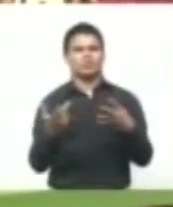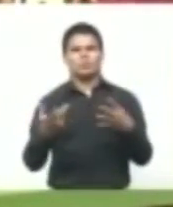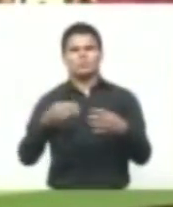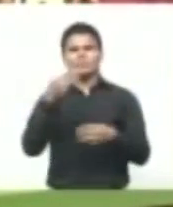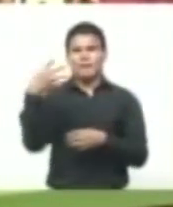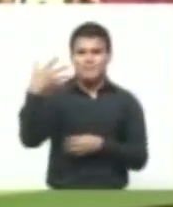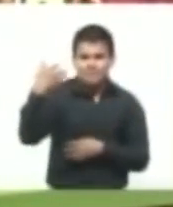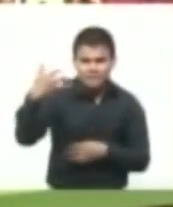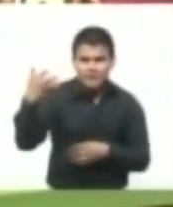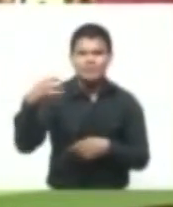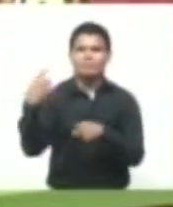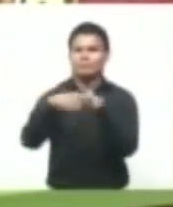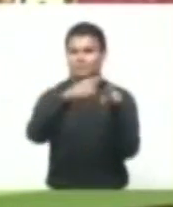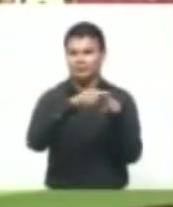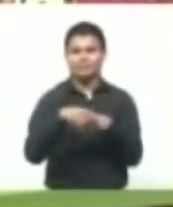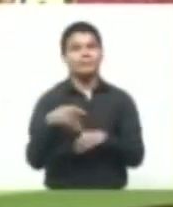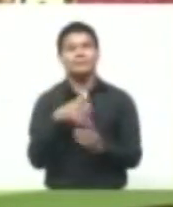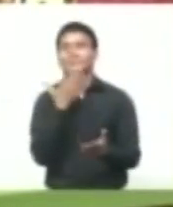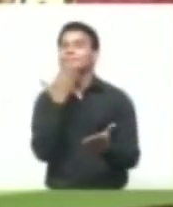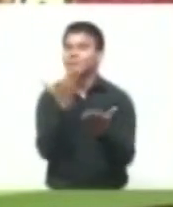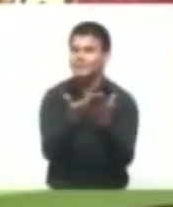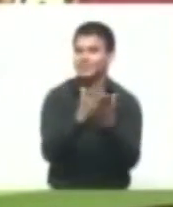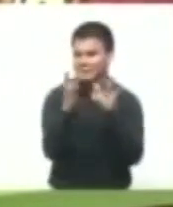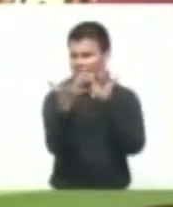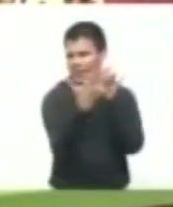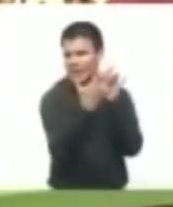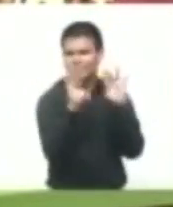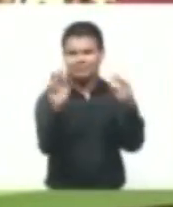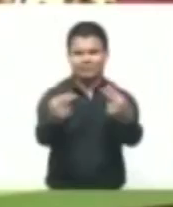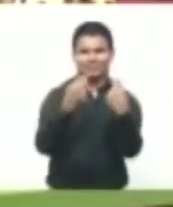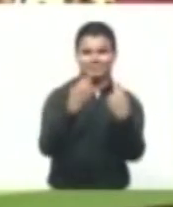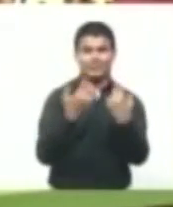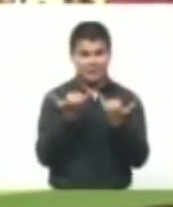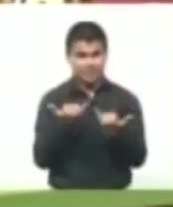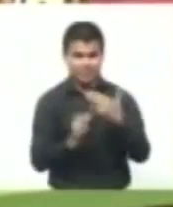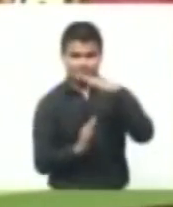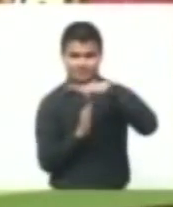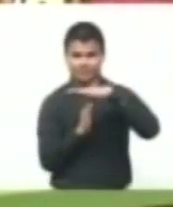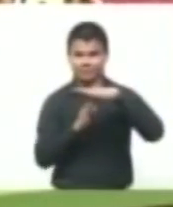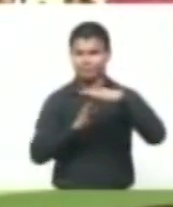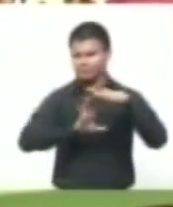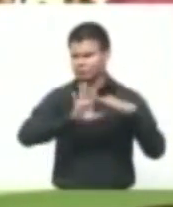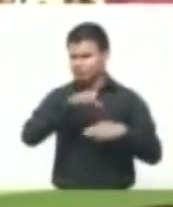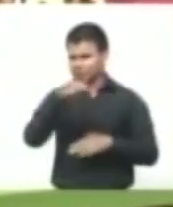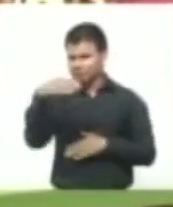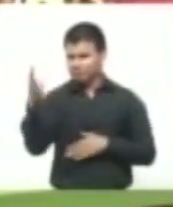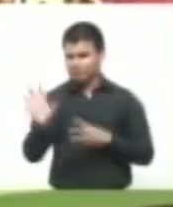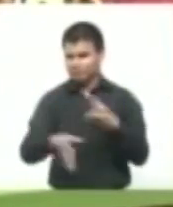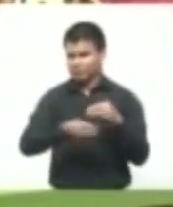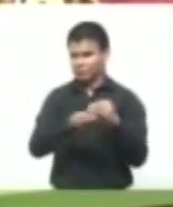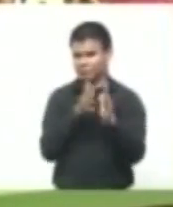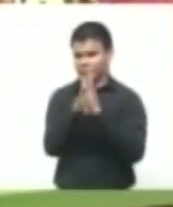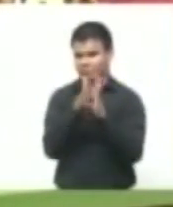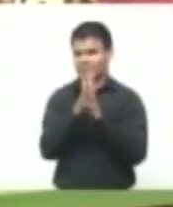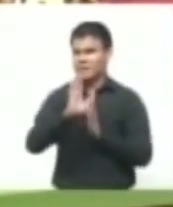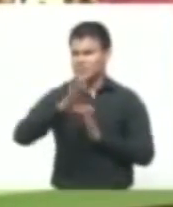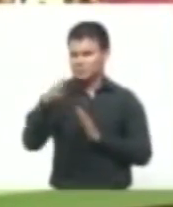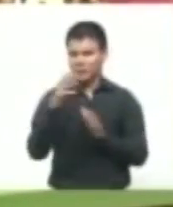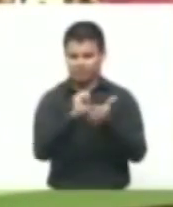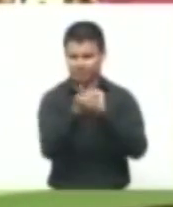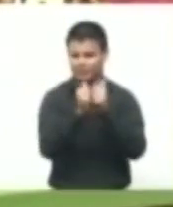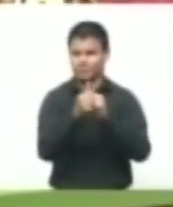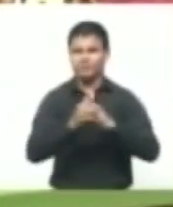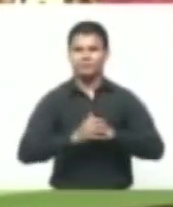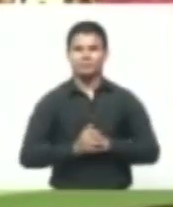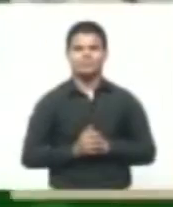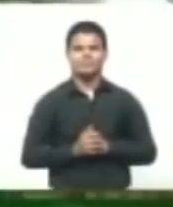Malambo. Muchísimas gracias por estar conectados y ahí pegaditos con nosotros. Hacemos una pausa y al regreso Marcos Pérez con lo mejor del mundo del deporte.